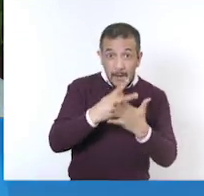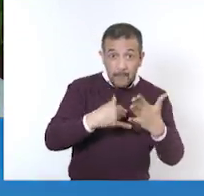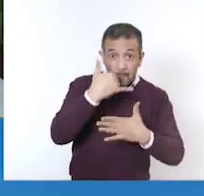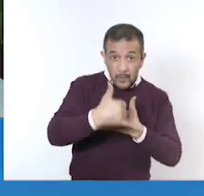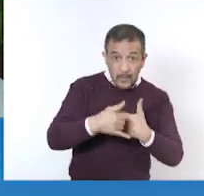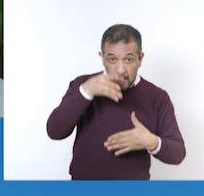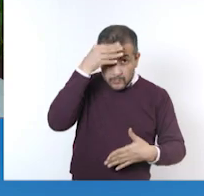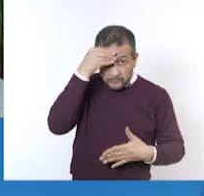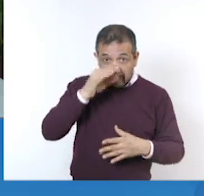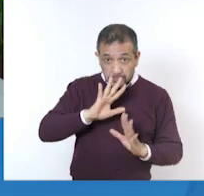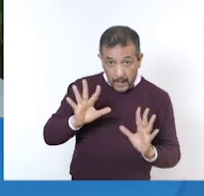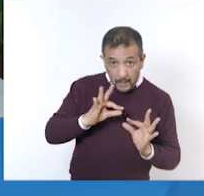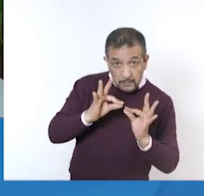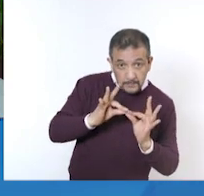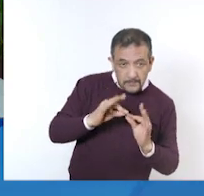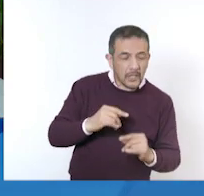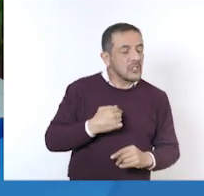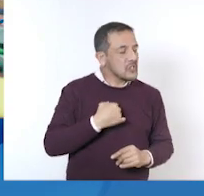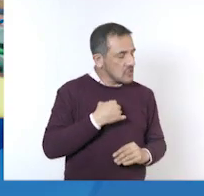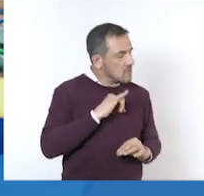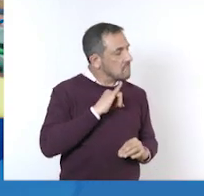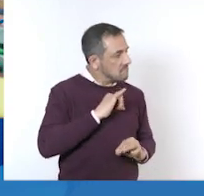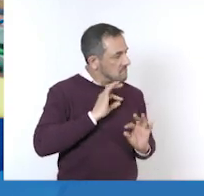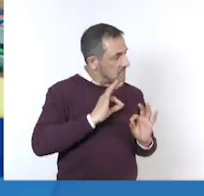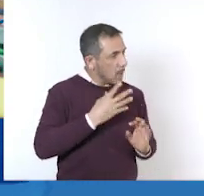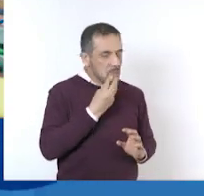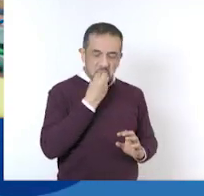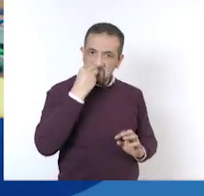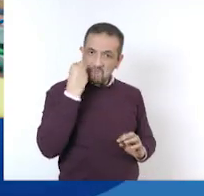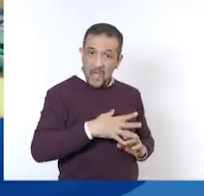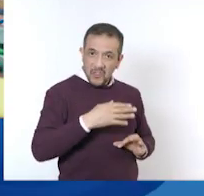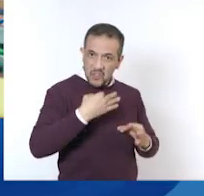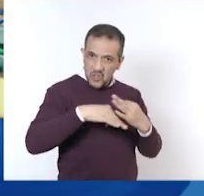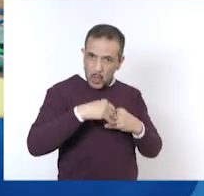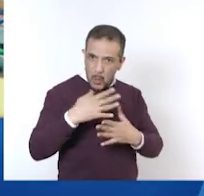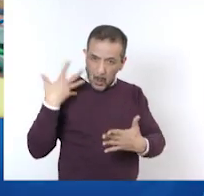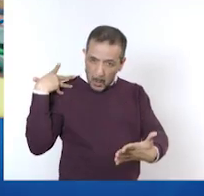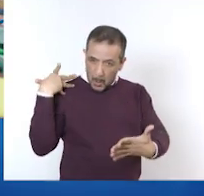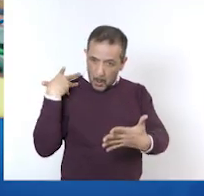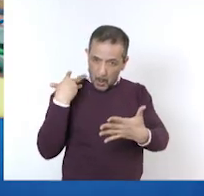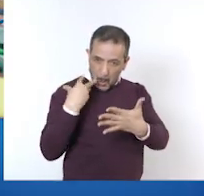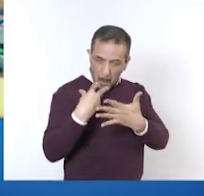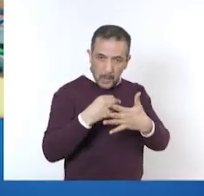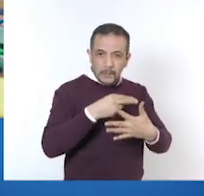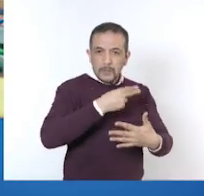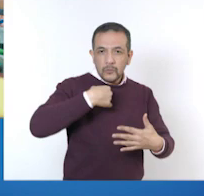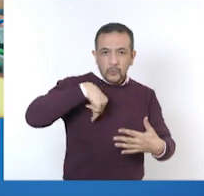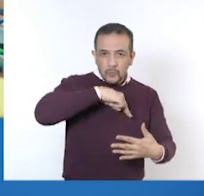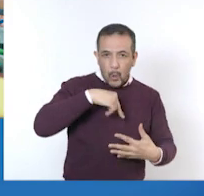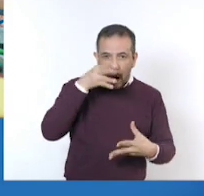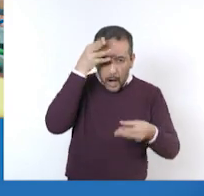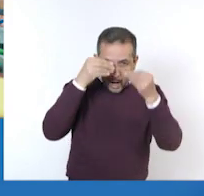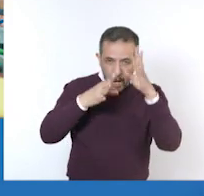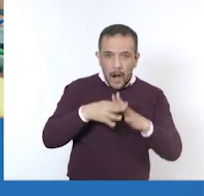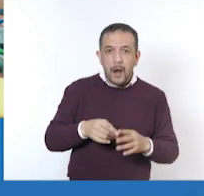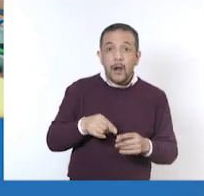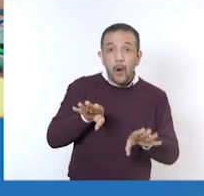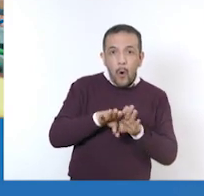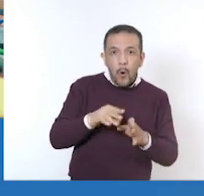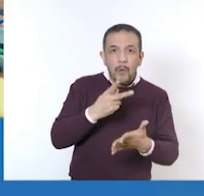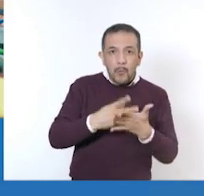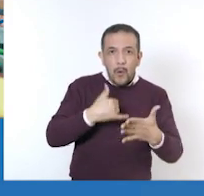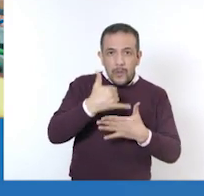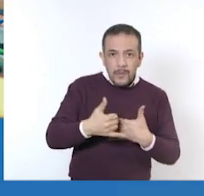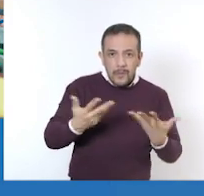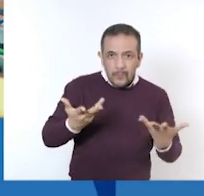un programa más de proyectos de aprendizaje? ¡Yo sí! Está padrísimo todo lo que hemos aprendido en estas últimas semanas de